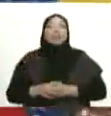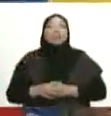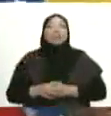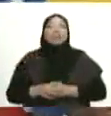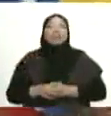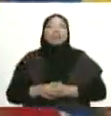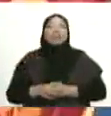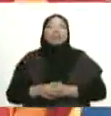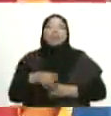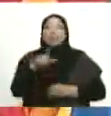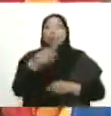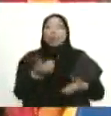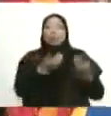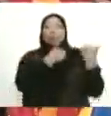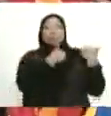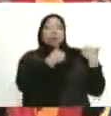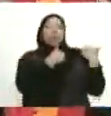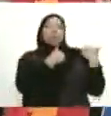Nahum, tú eres responsable.